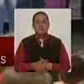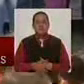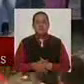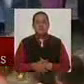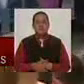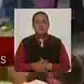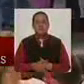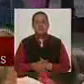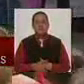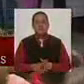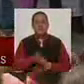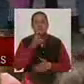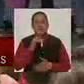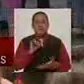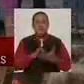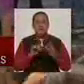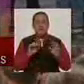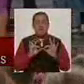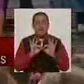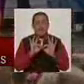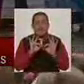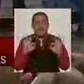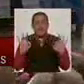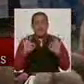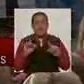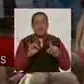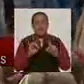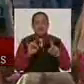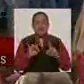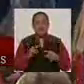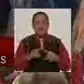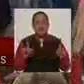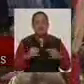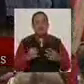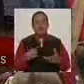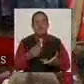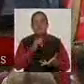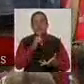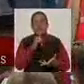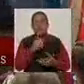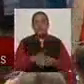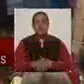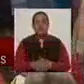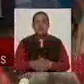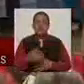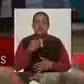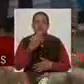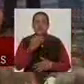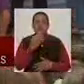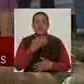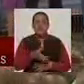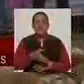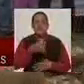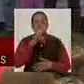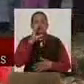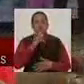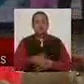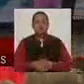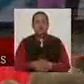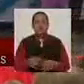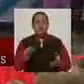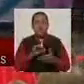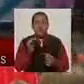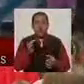agua que es poco segura para el consumo humano, pero debido a la carencia se ven obligados a consumirla. A través de estas